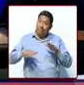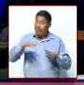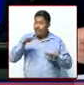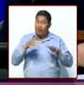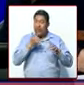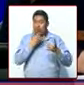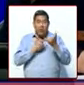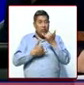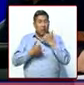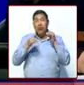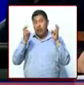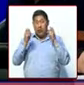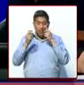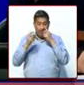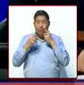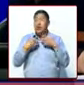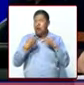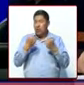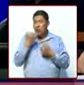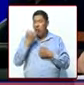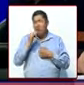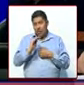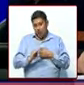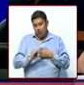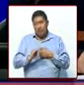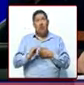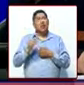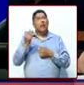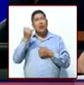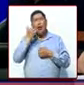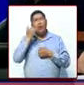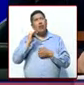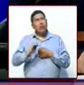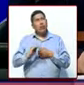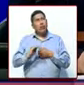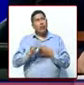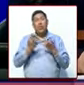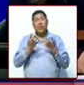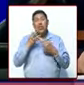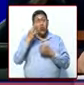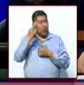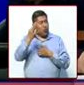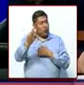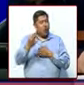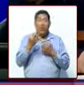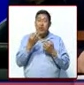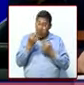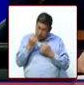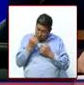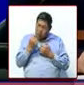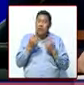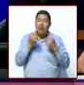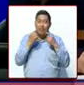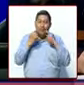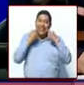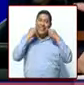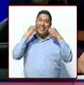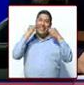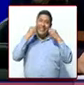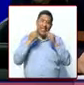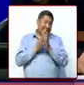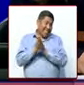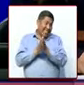que está pasando con el tema de salud de este pequeño. Pero ¿sabes qué? Este niño, a pesar de todo, tiene grandes sueños. Grandes sueños, ve esas sonrisas. Él